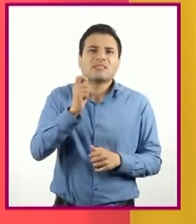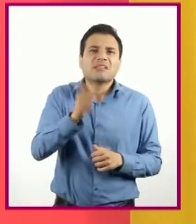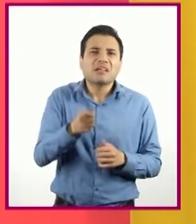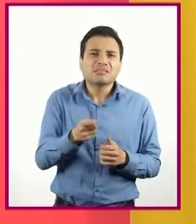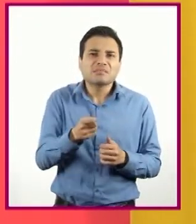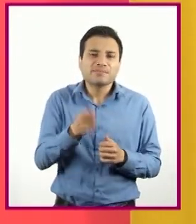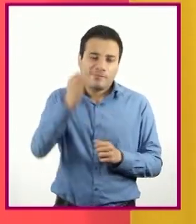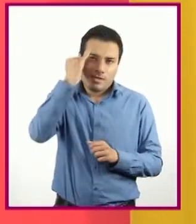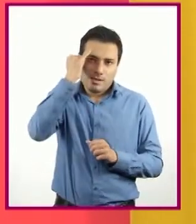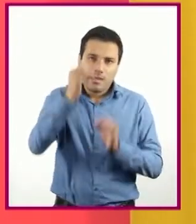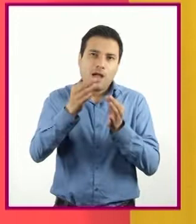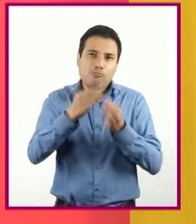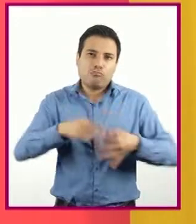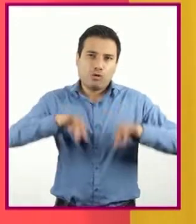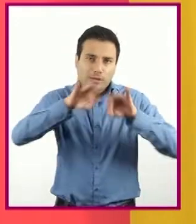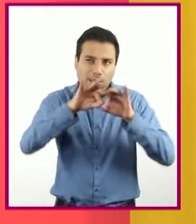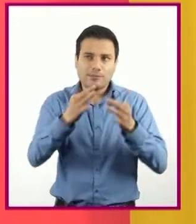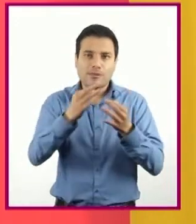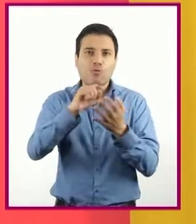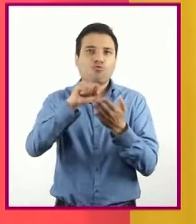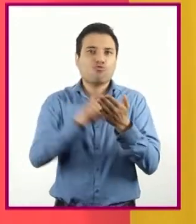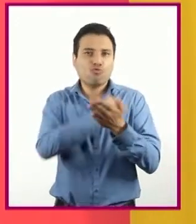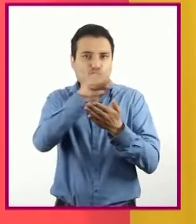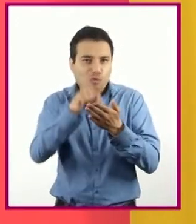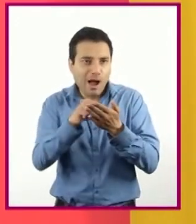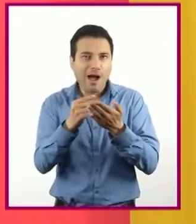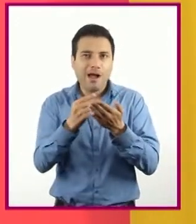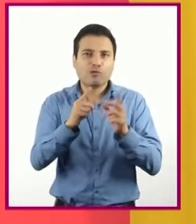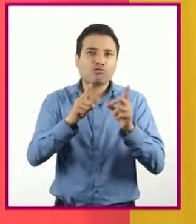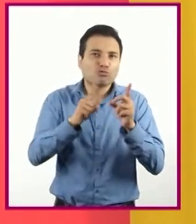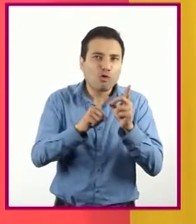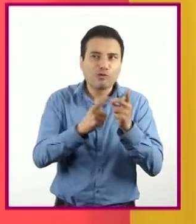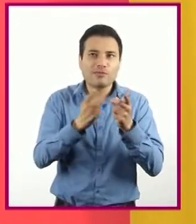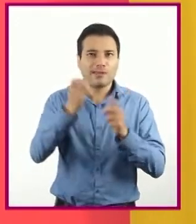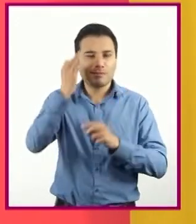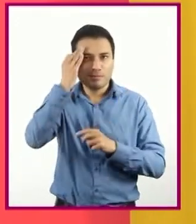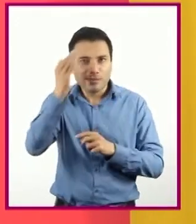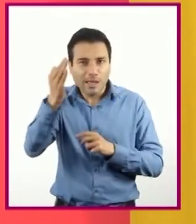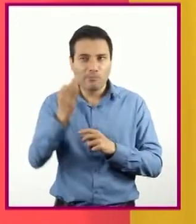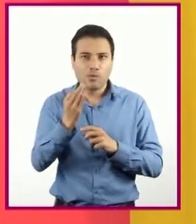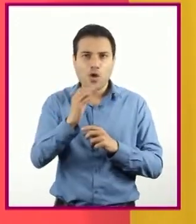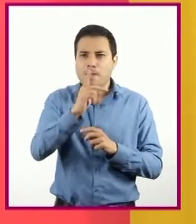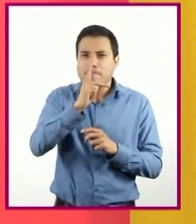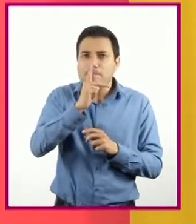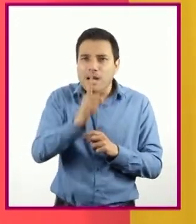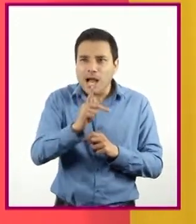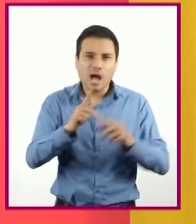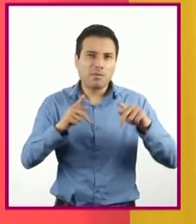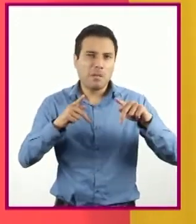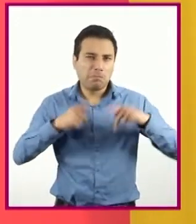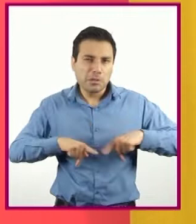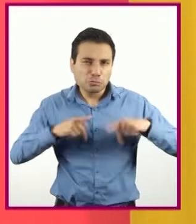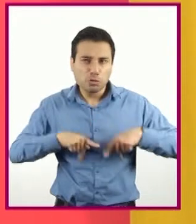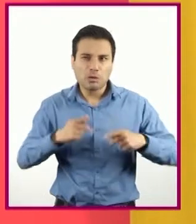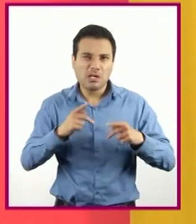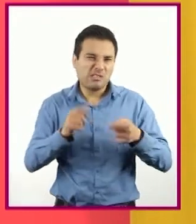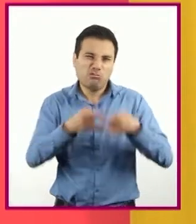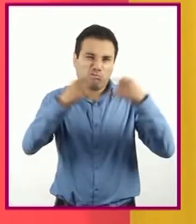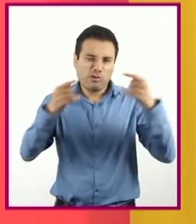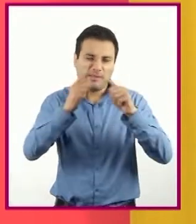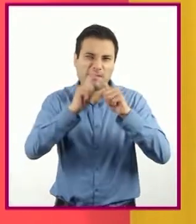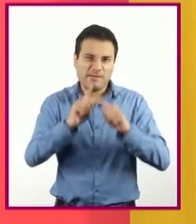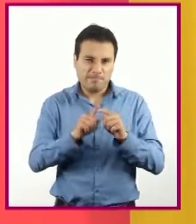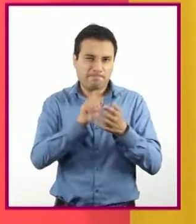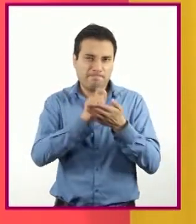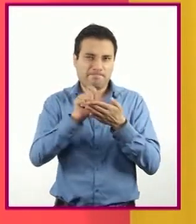como la ubicación espacial y temporal del tema que revisaremos, así como algunos conceptos, personajes y acontecimientos.